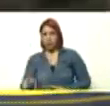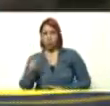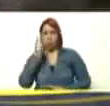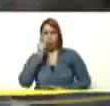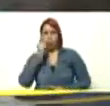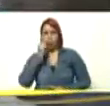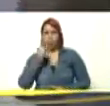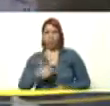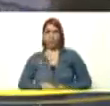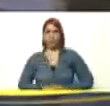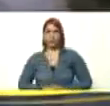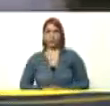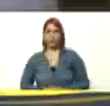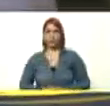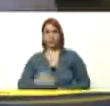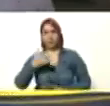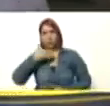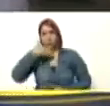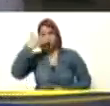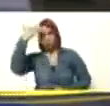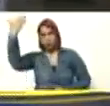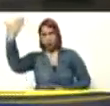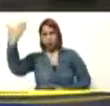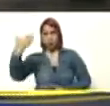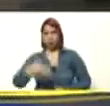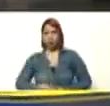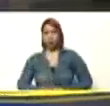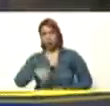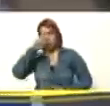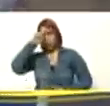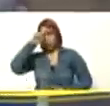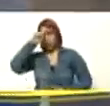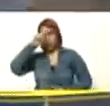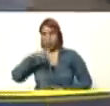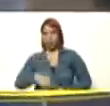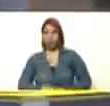Mutelebieglu, Salam Aleikum, Turquía.